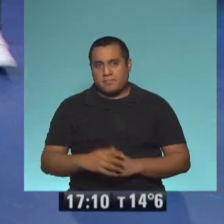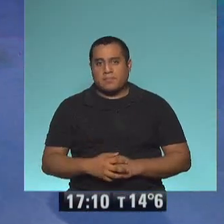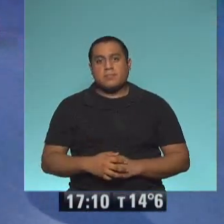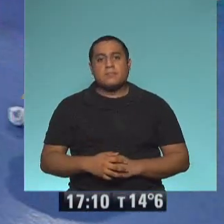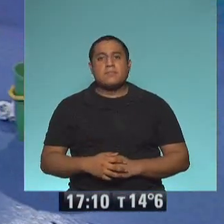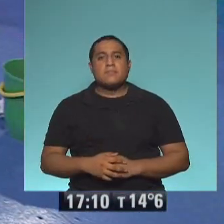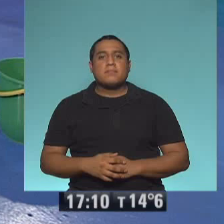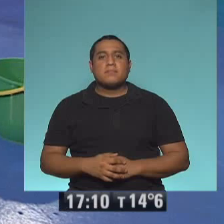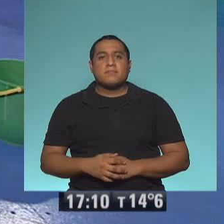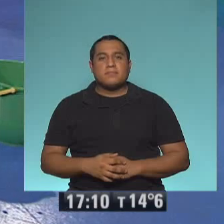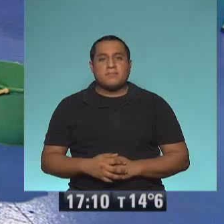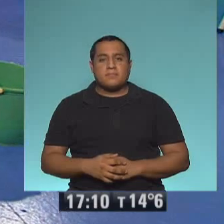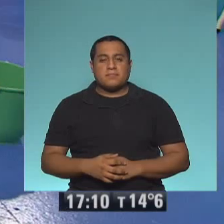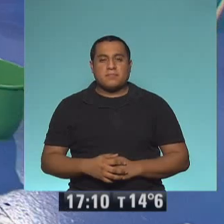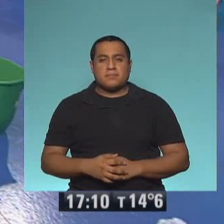menos